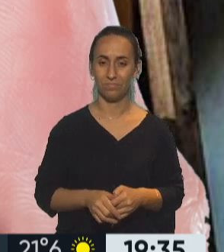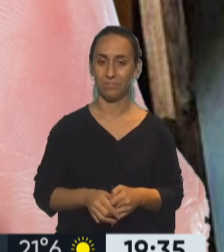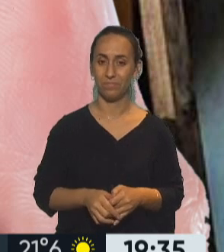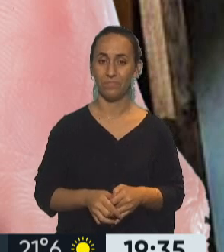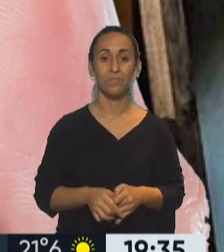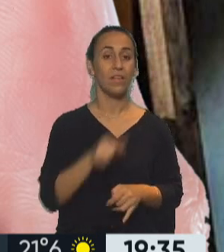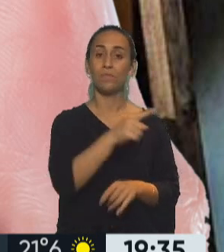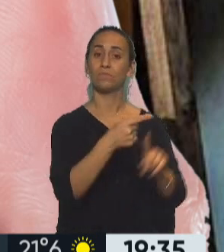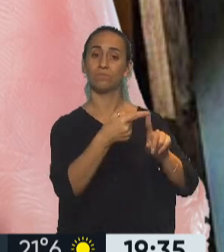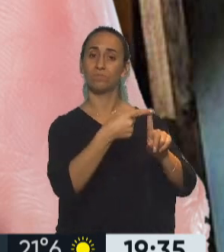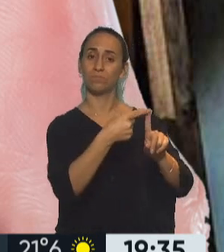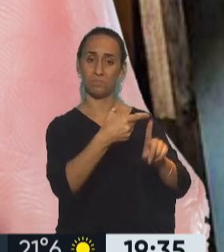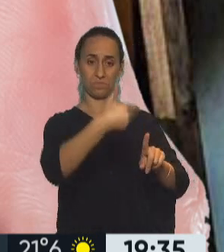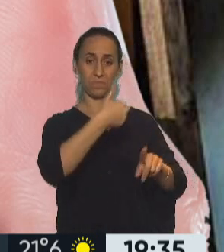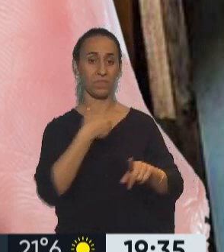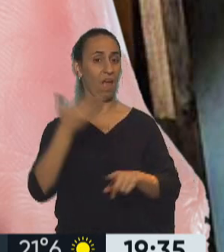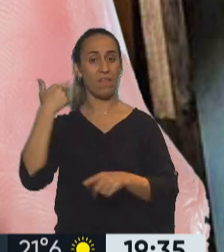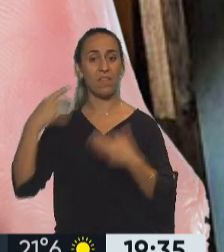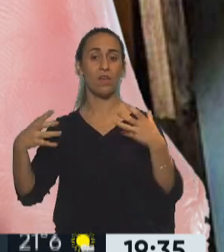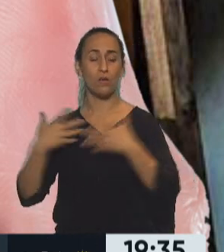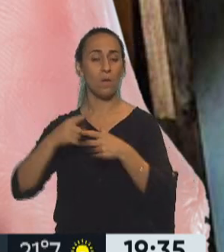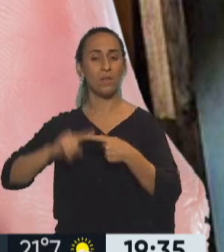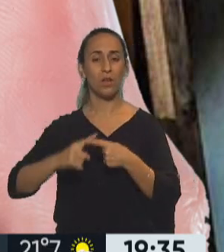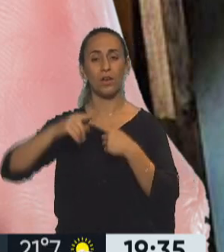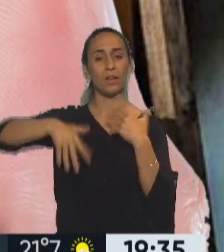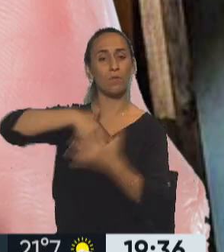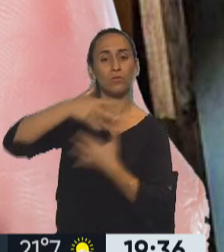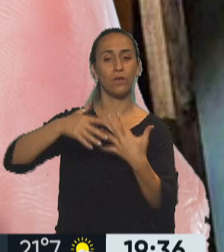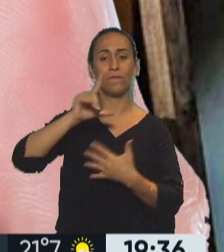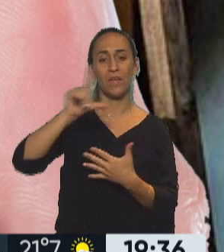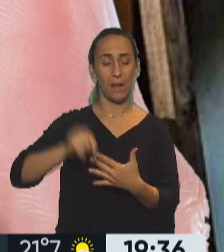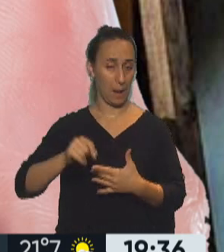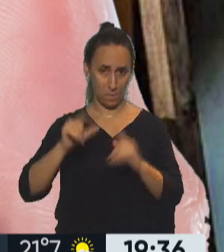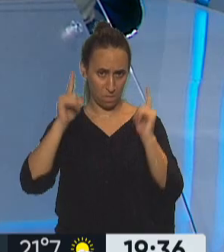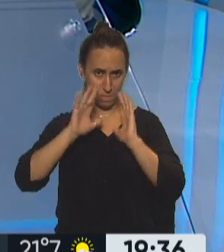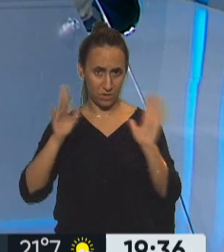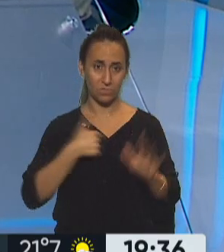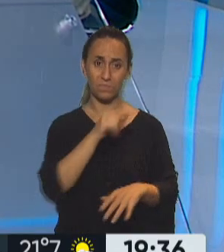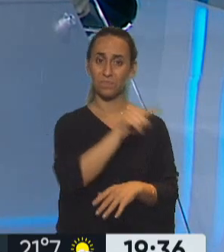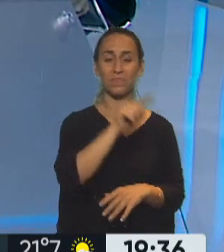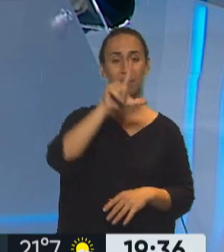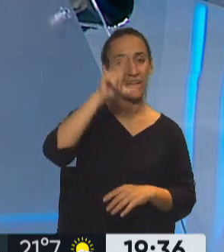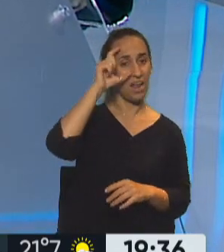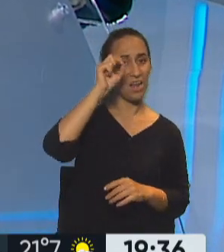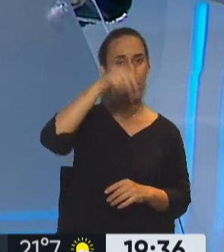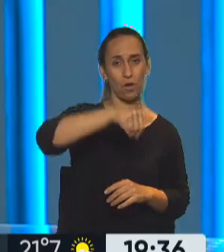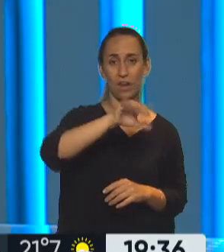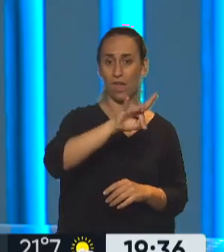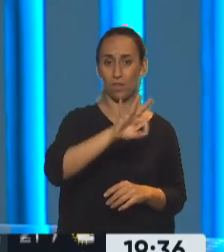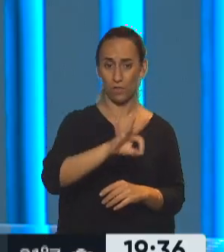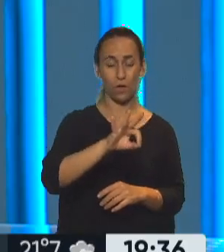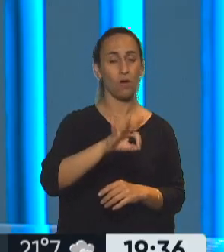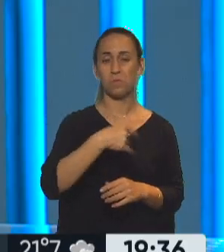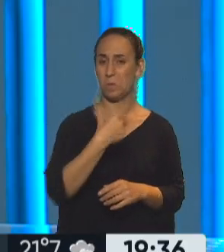contactan no existía Revolución Federal yo ni siquiera lo conocía a Leonardo Sosa que es otro de los referentes de